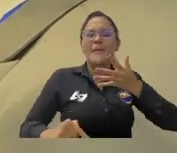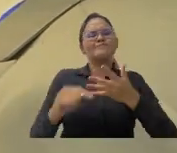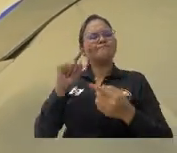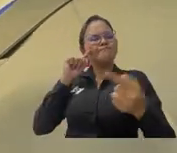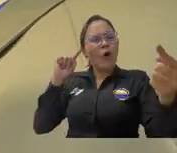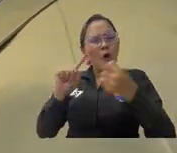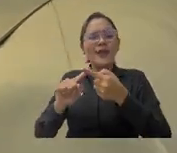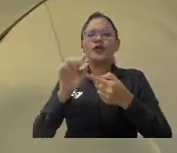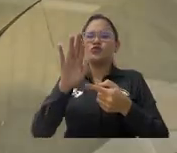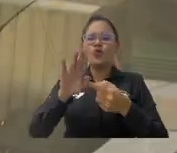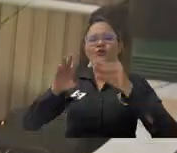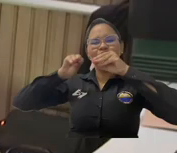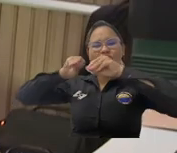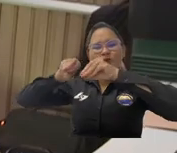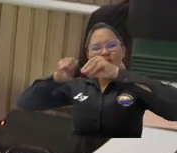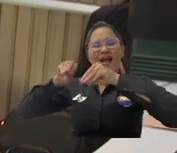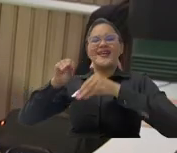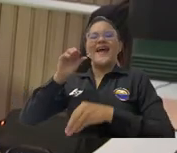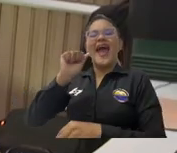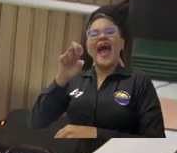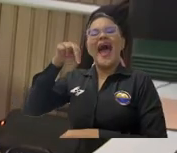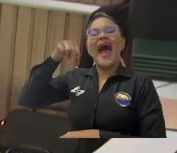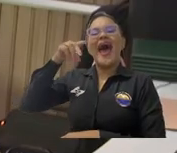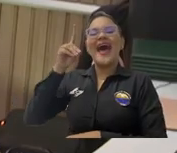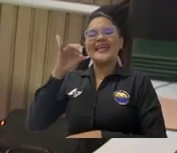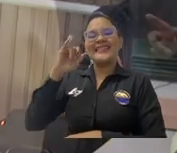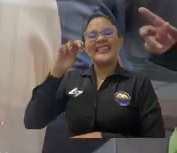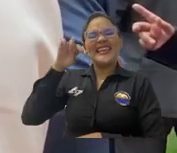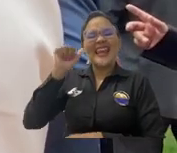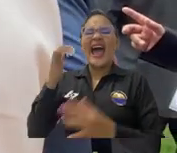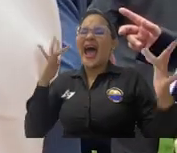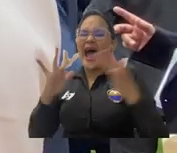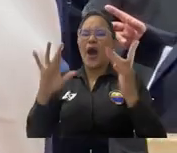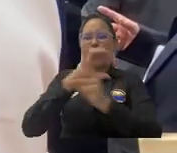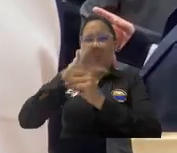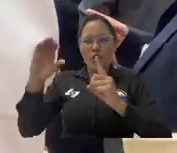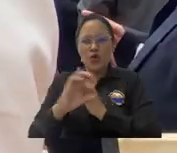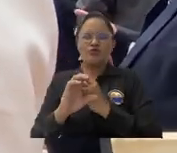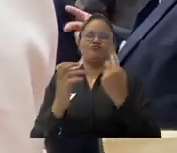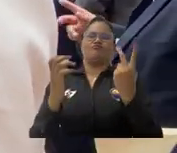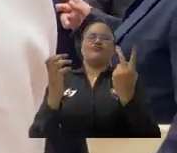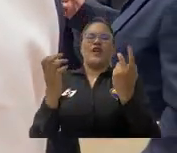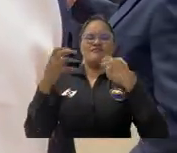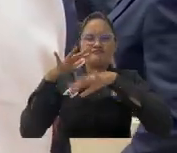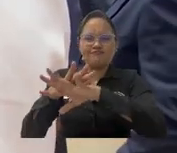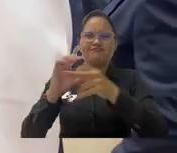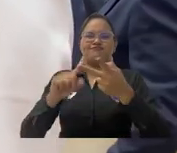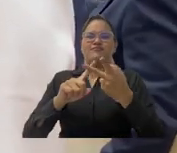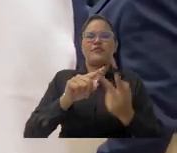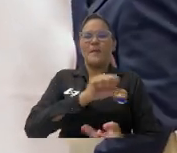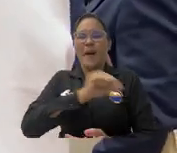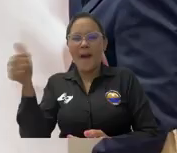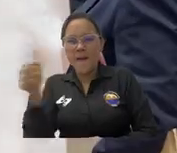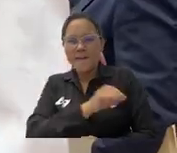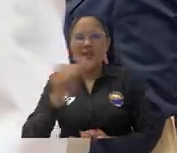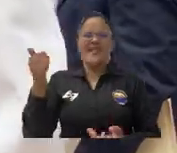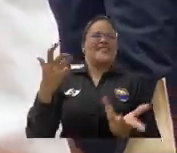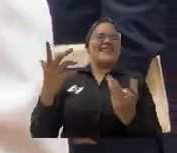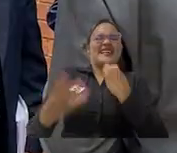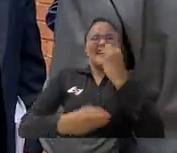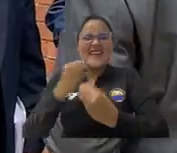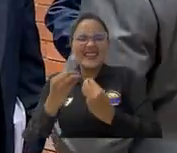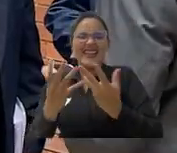construcción de un espacio común de educación andina para atender desafíos de interculturalidad, investigación, movilidad, entre otros.